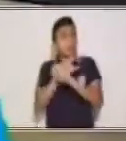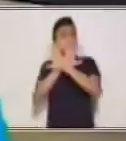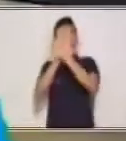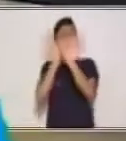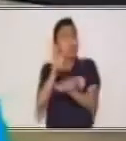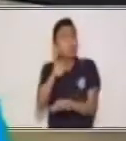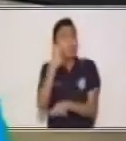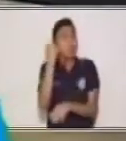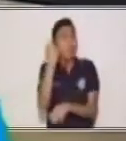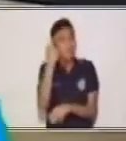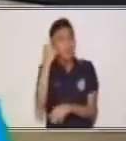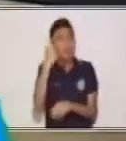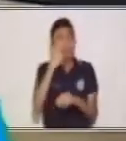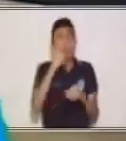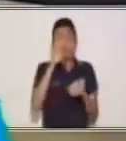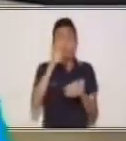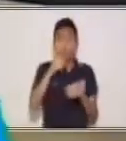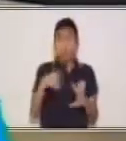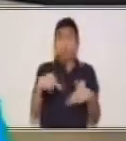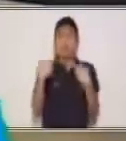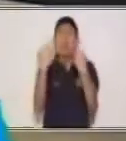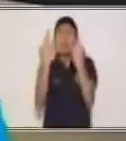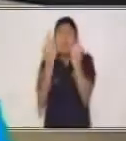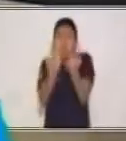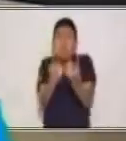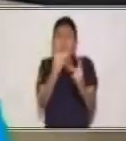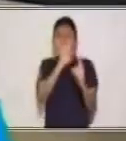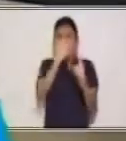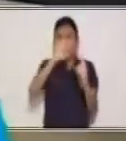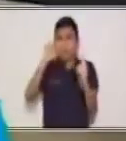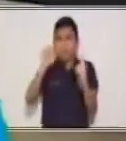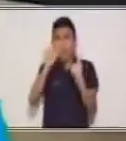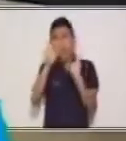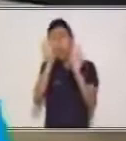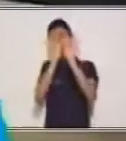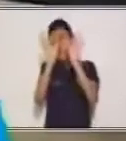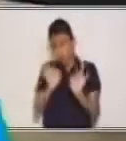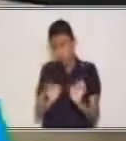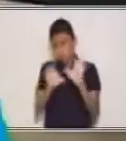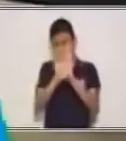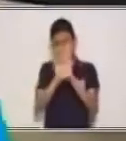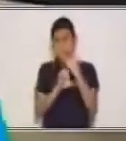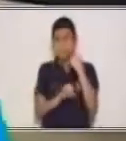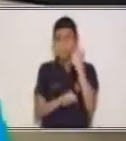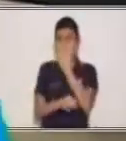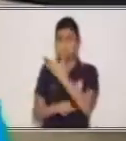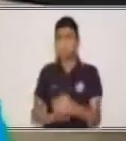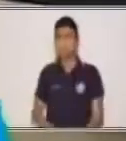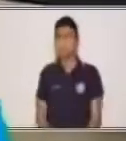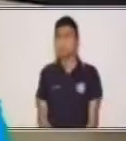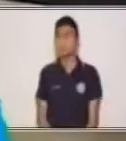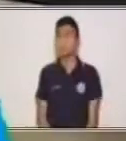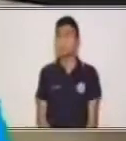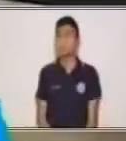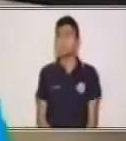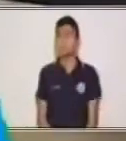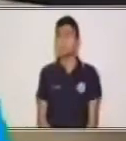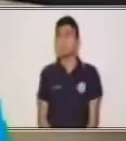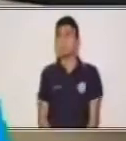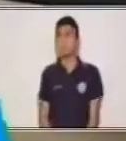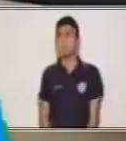es quien recibe la oración, está en otra posición. Voy a colocarlo, permítanme.